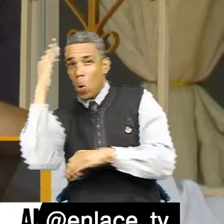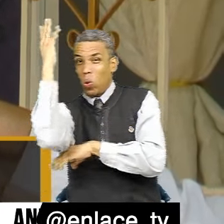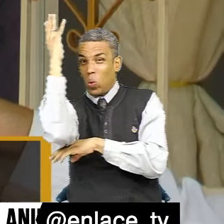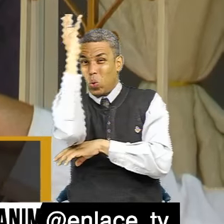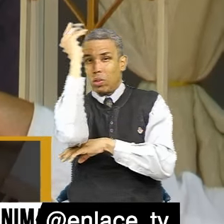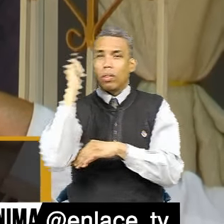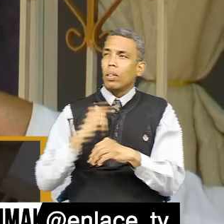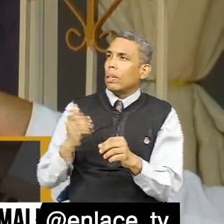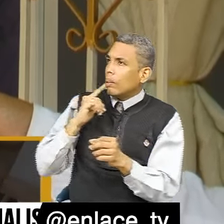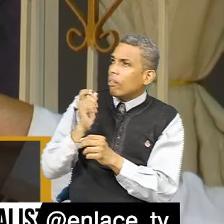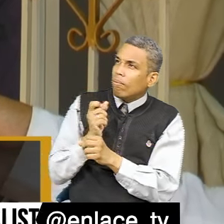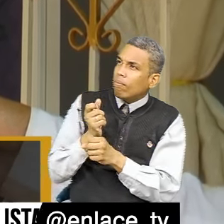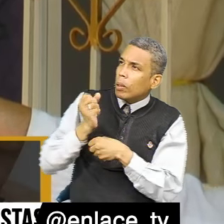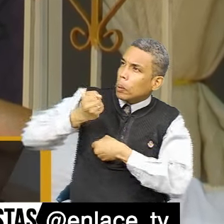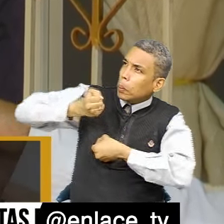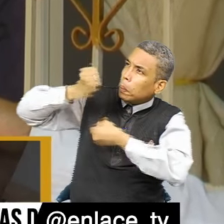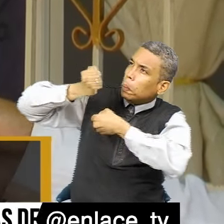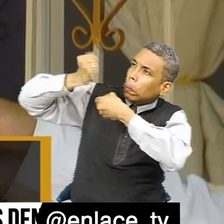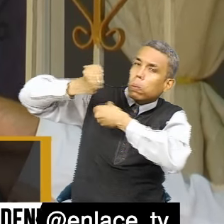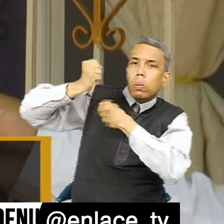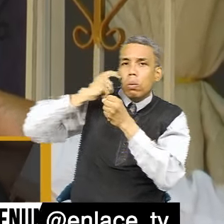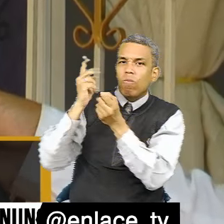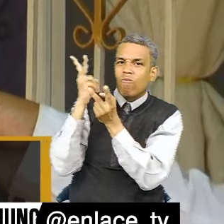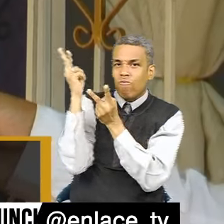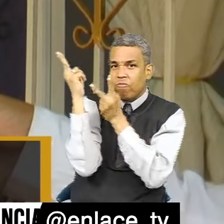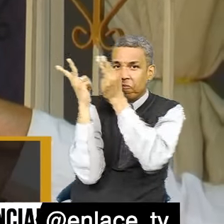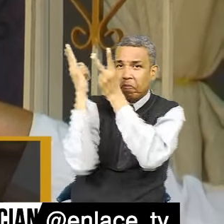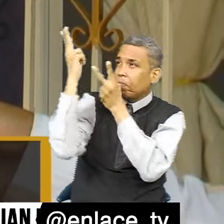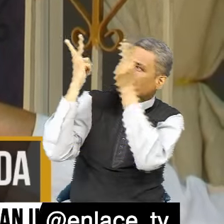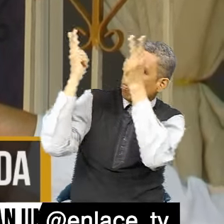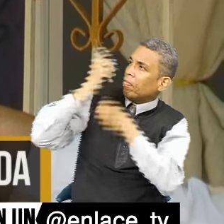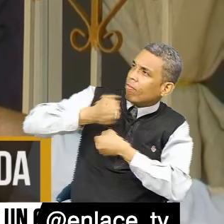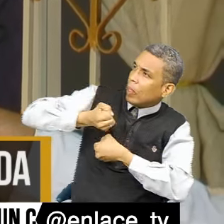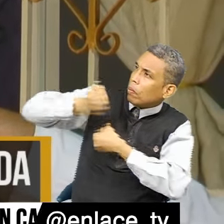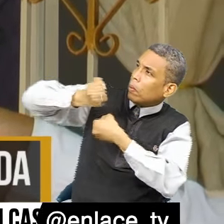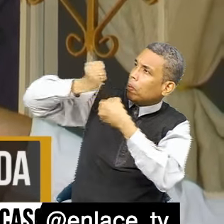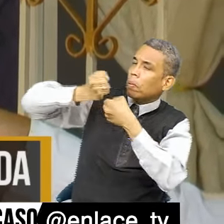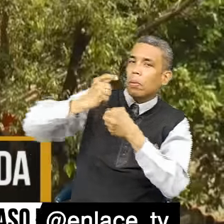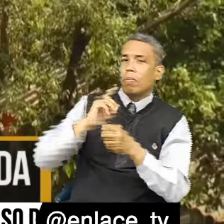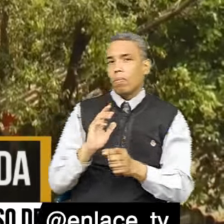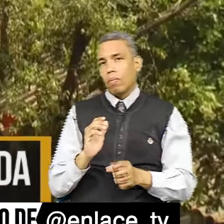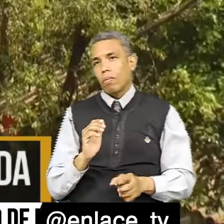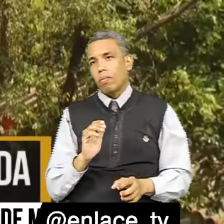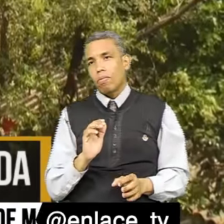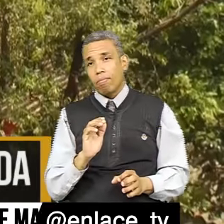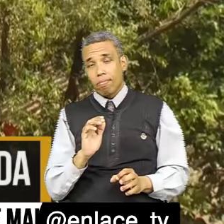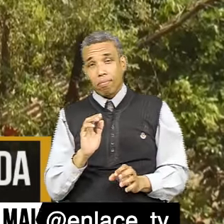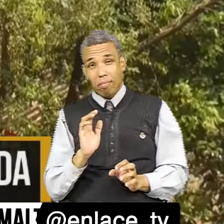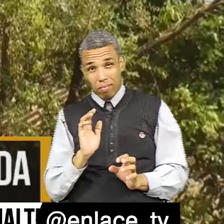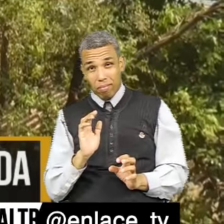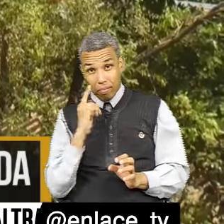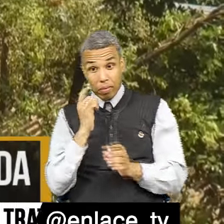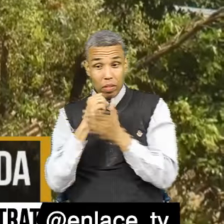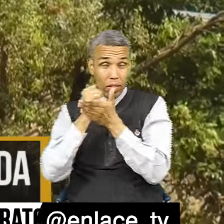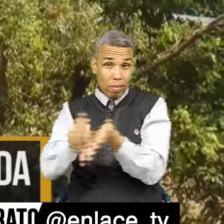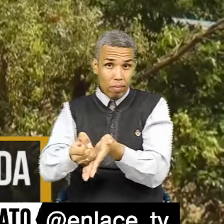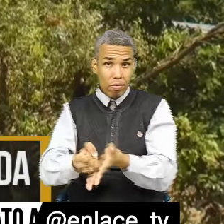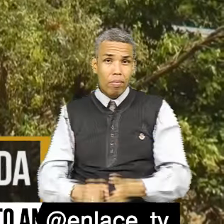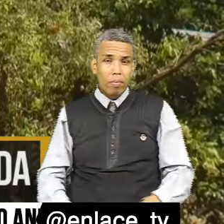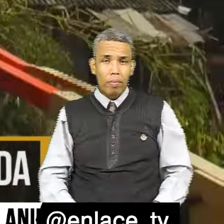se están haciendo y se está recogiendo de una vez el material. ¿Por qué? Porque no se puede dejar material ahí mismo,